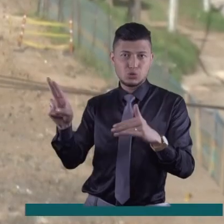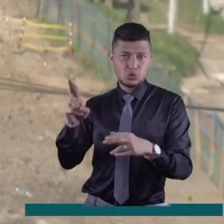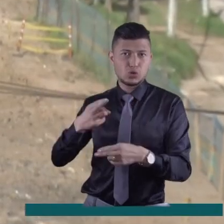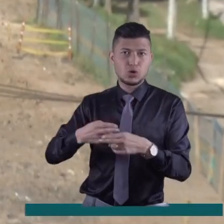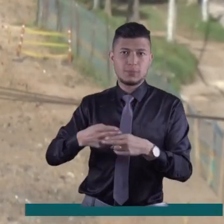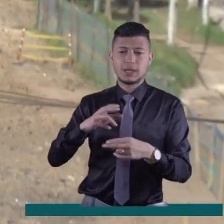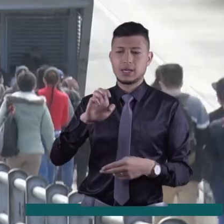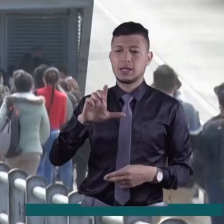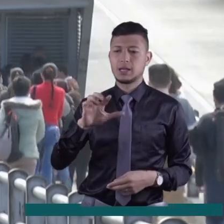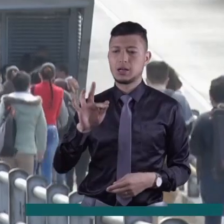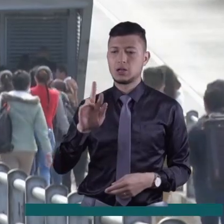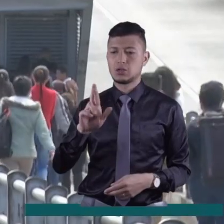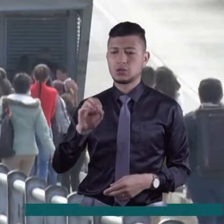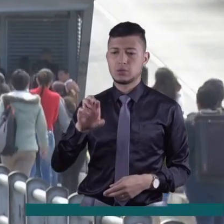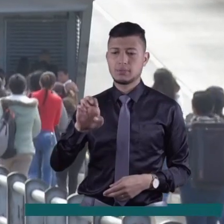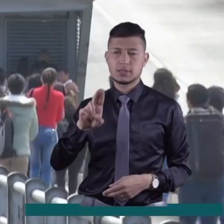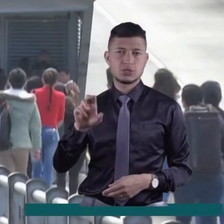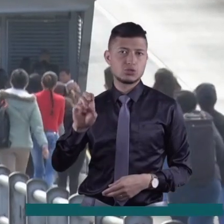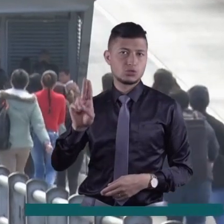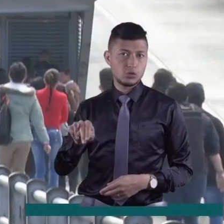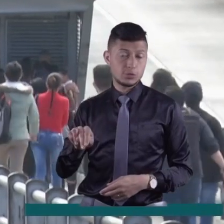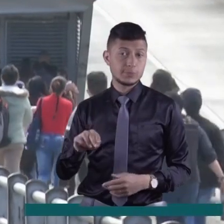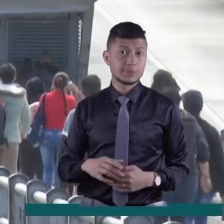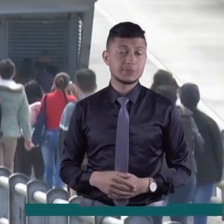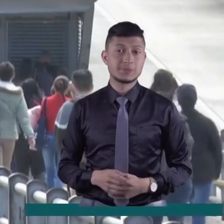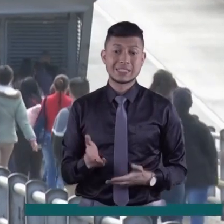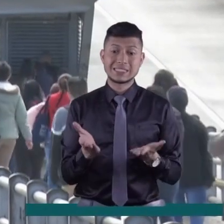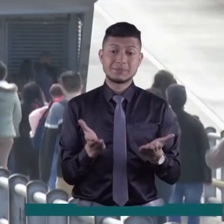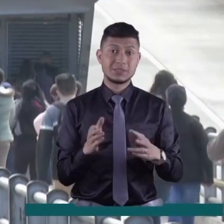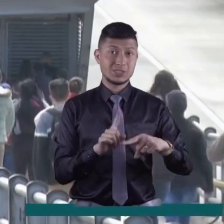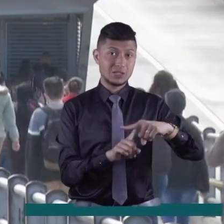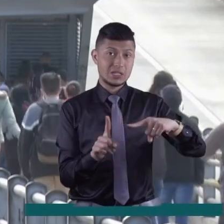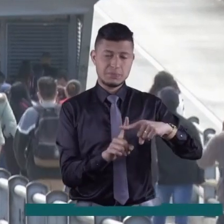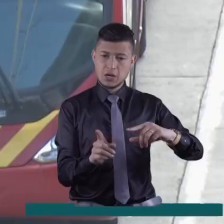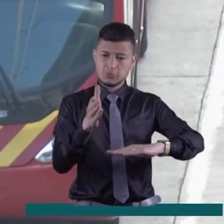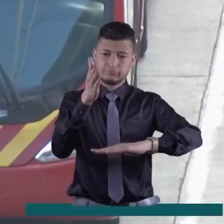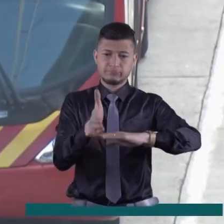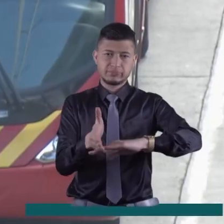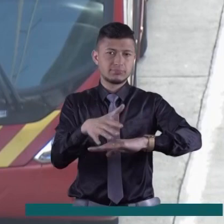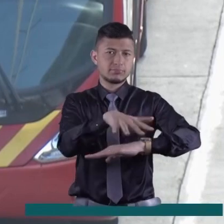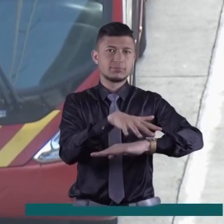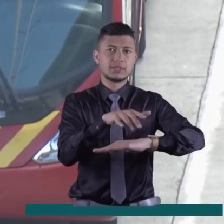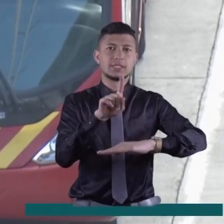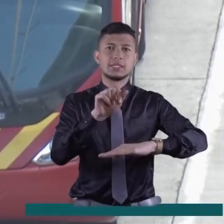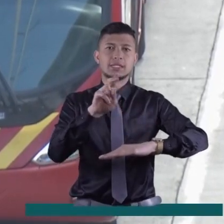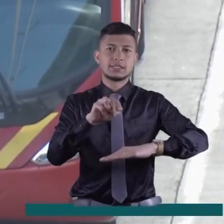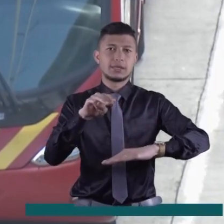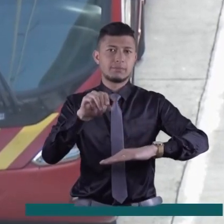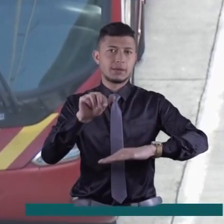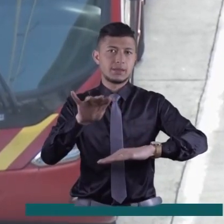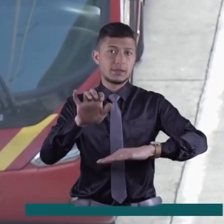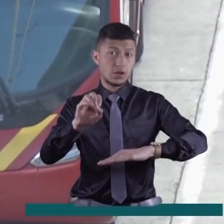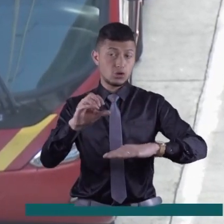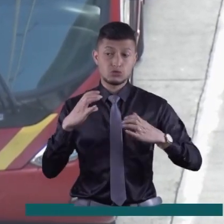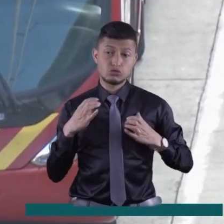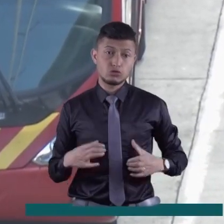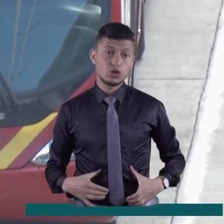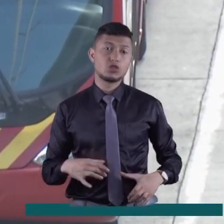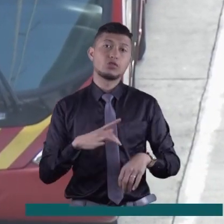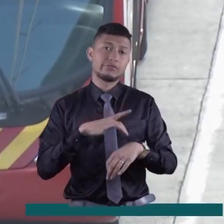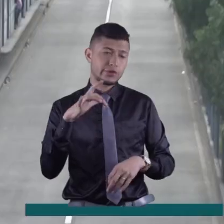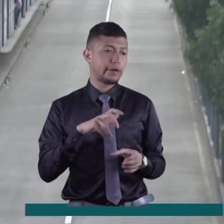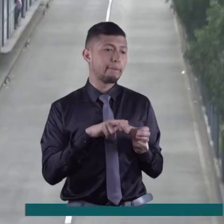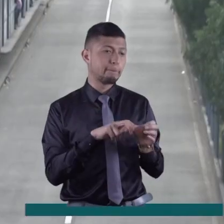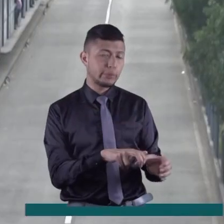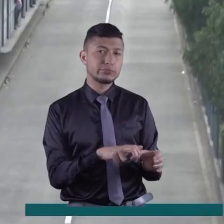como el Tropezón. Actualmente, el servicio de Transmilenio solo llega hasta San Mateo. Por esta razón, los ciudadanos se ven obligados a tomar